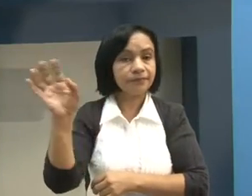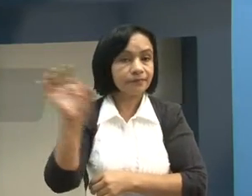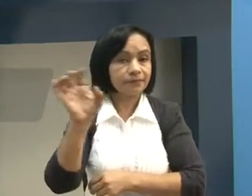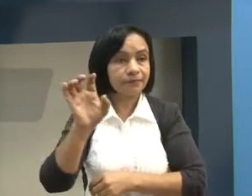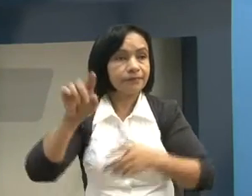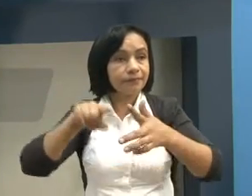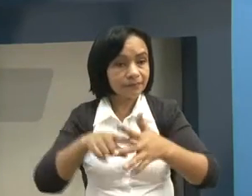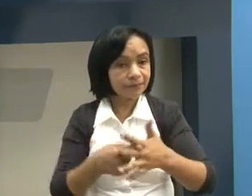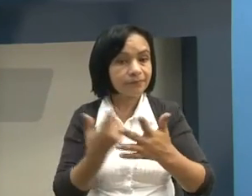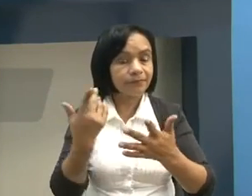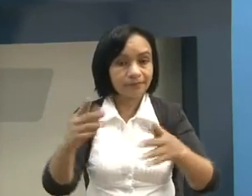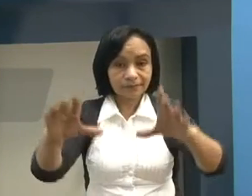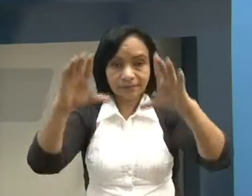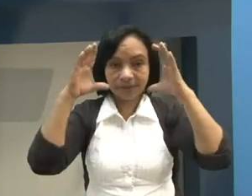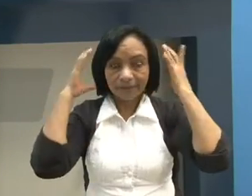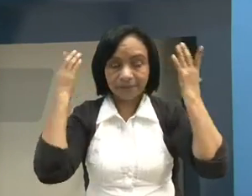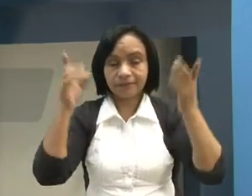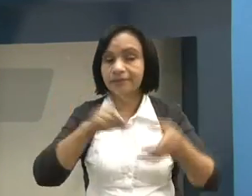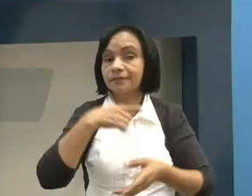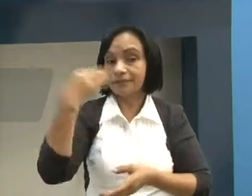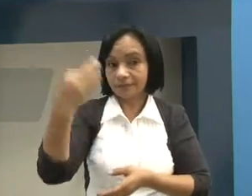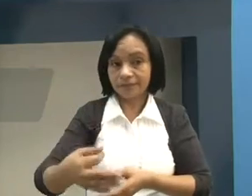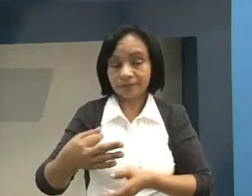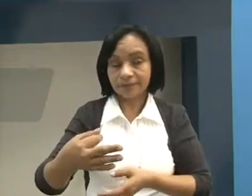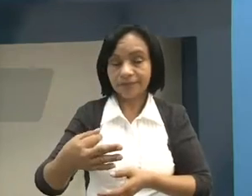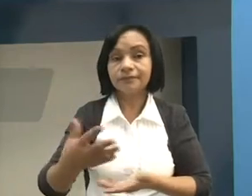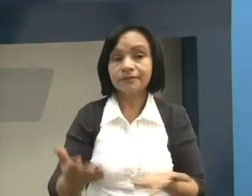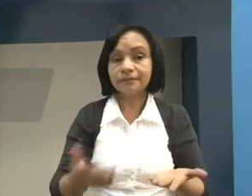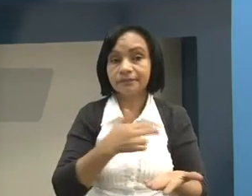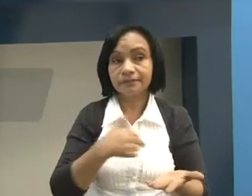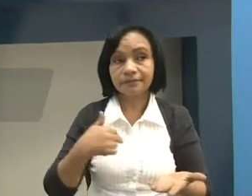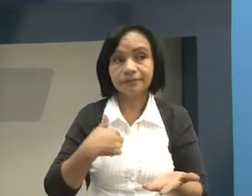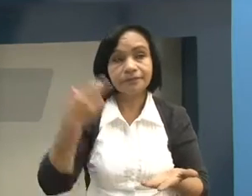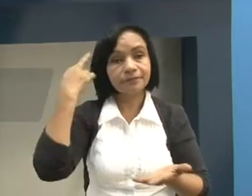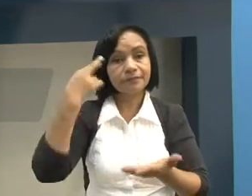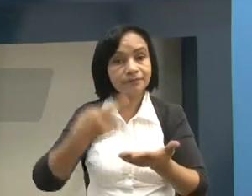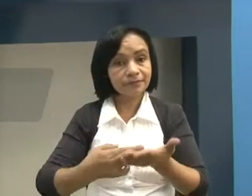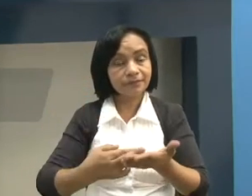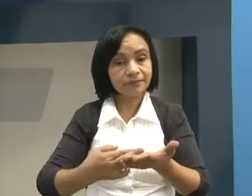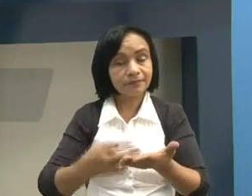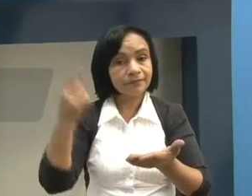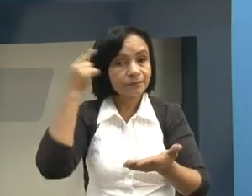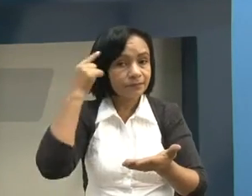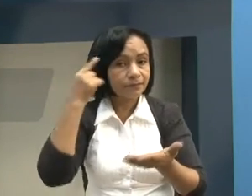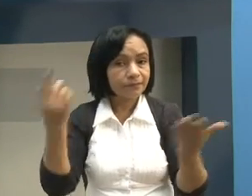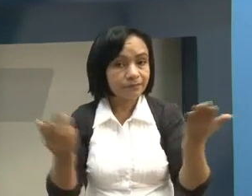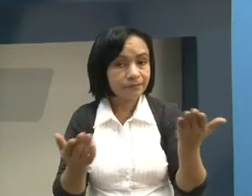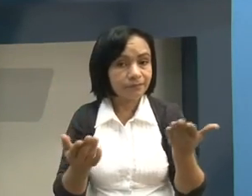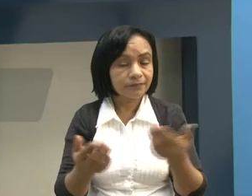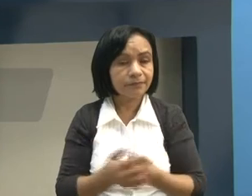damos ese paso. Damos ese paso con firmeza, ¿verdad?, con convicción. Y recordamos el pensamiento de cuando